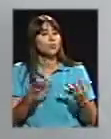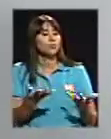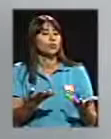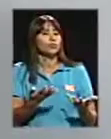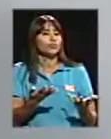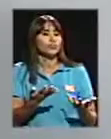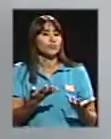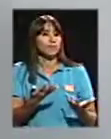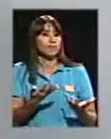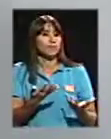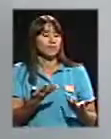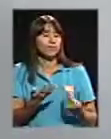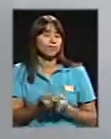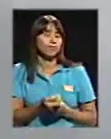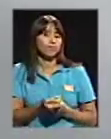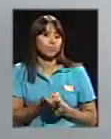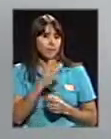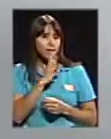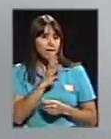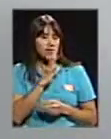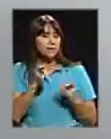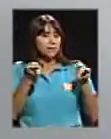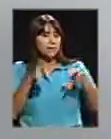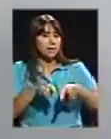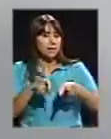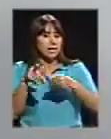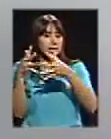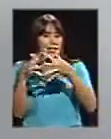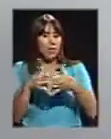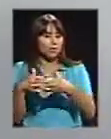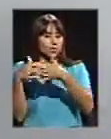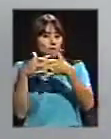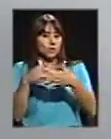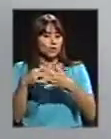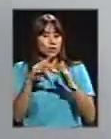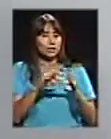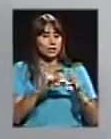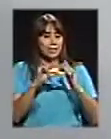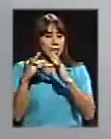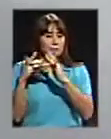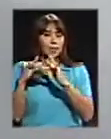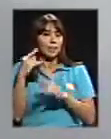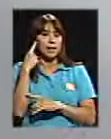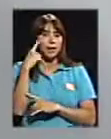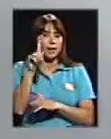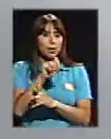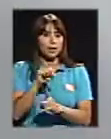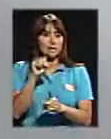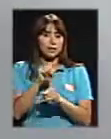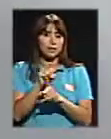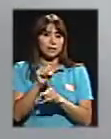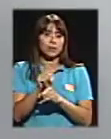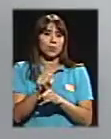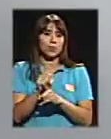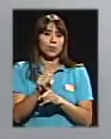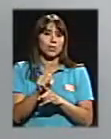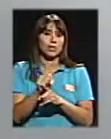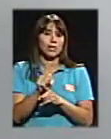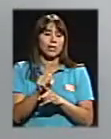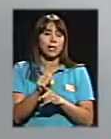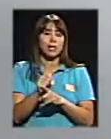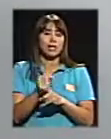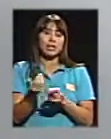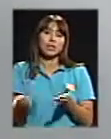que está ocurriendo en Estados Unidos, sobre todo a raíz de la reelección del presidente